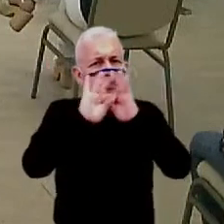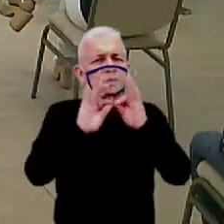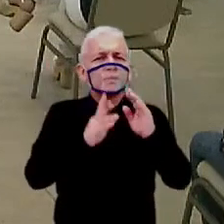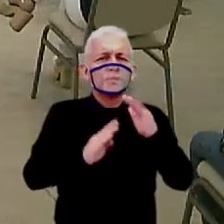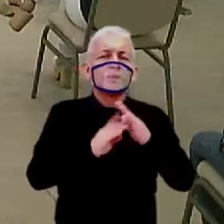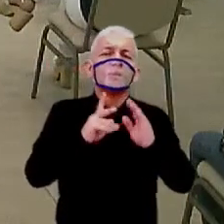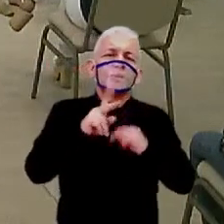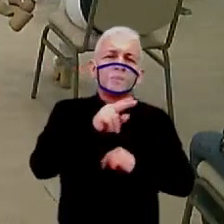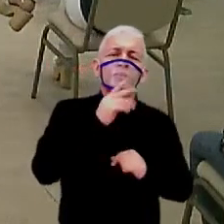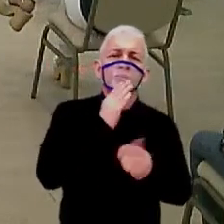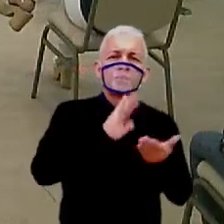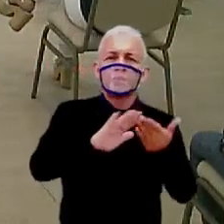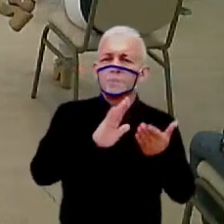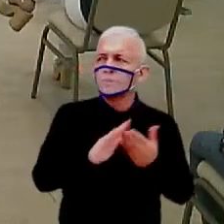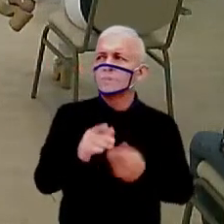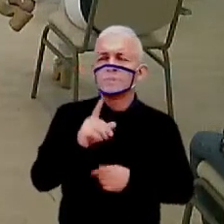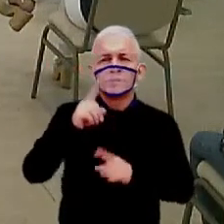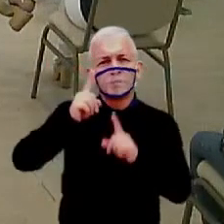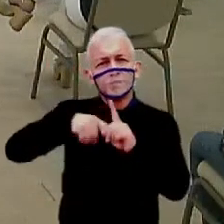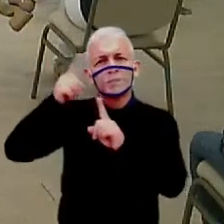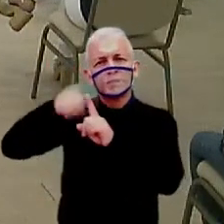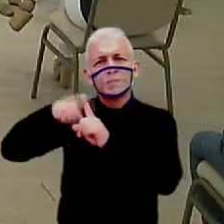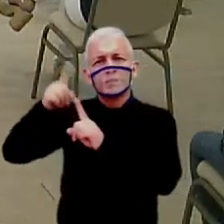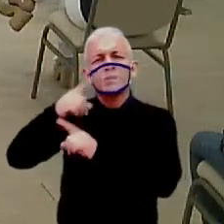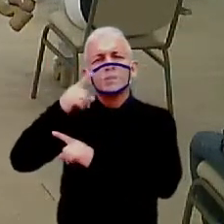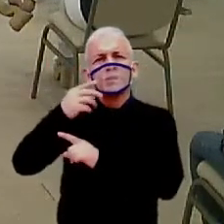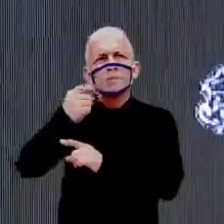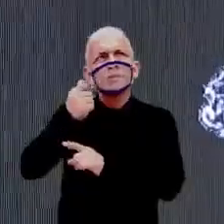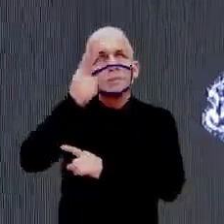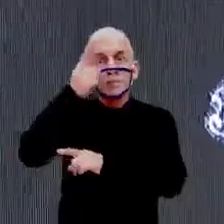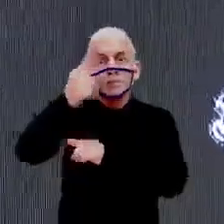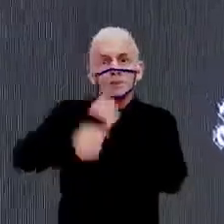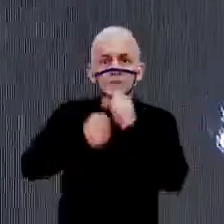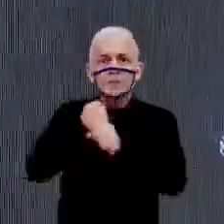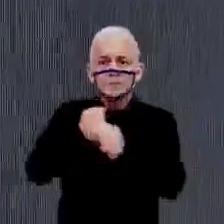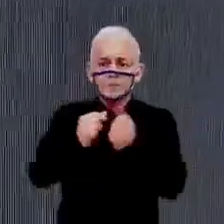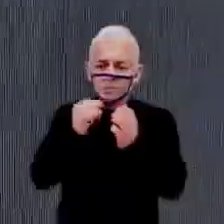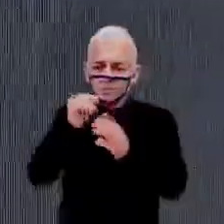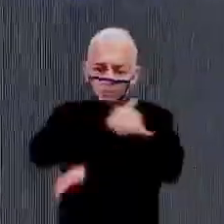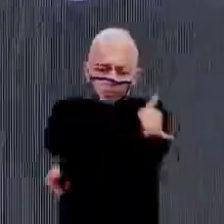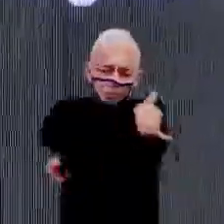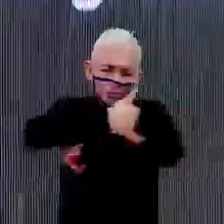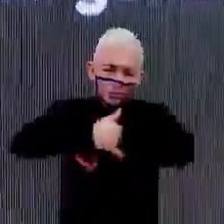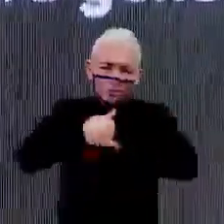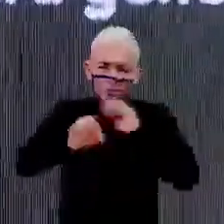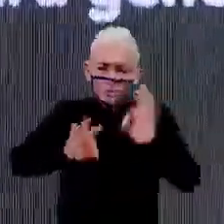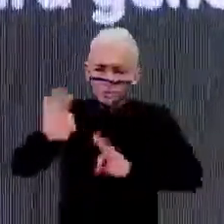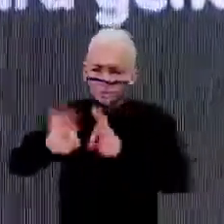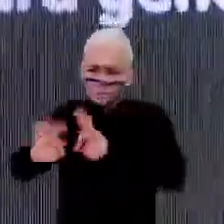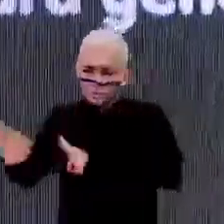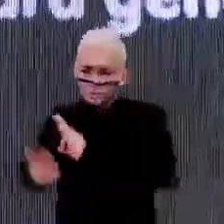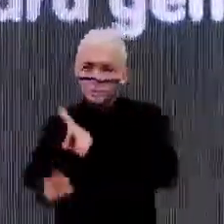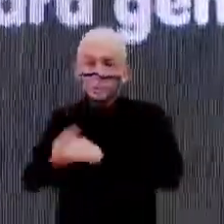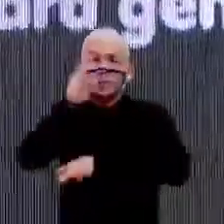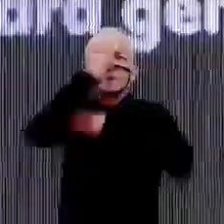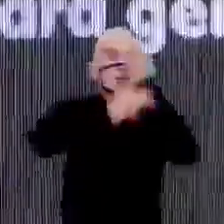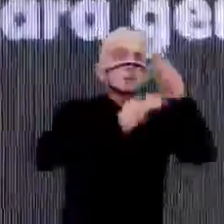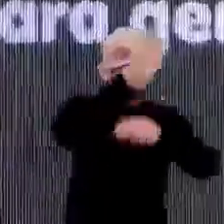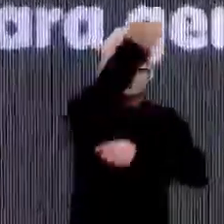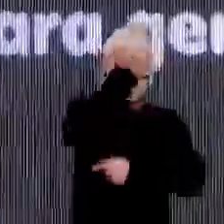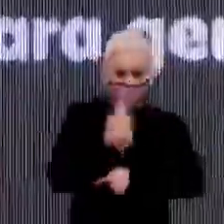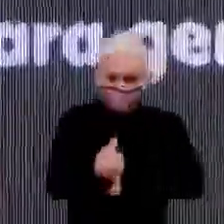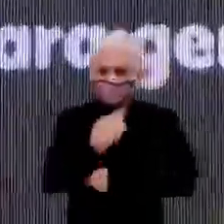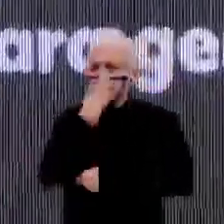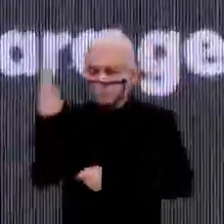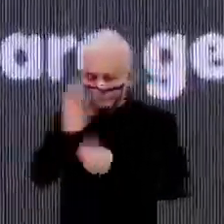Desde hace varios meses, un año prácticamente, se empezó este diseño con una de las firmas de urbanismo más importantes del mundo. Pero